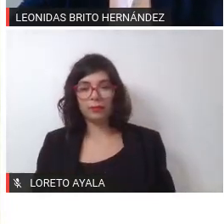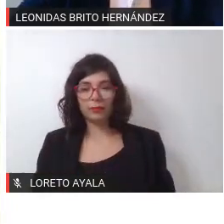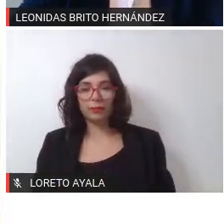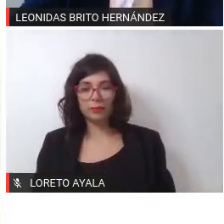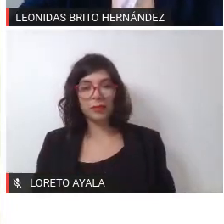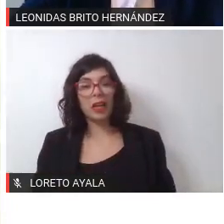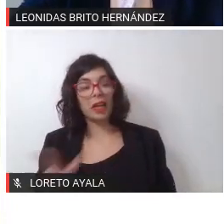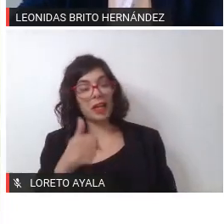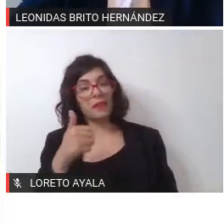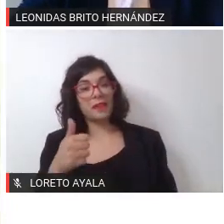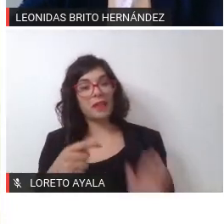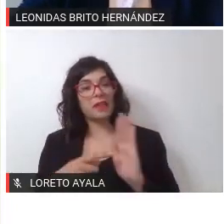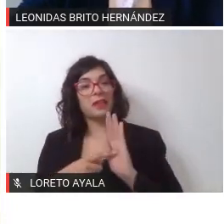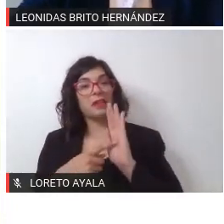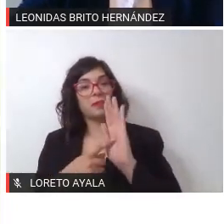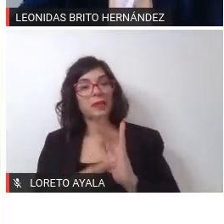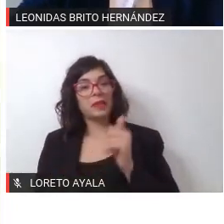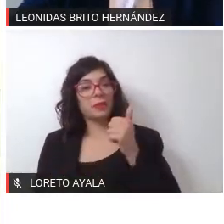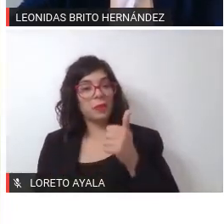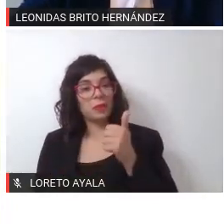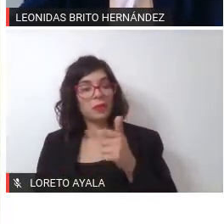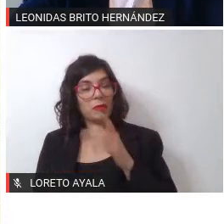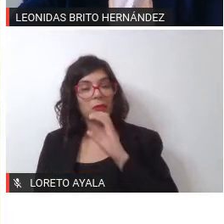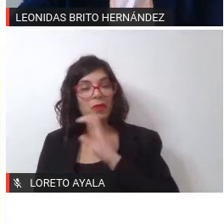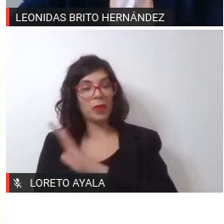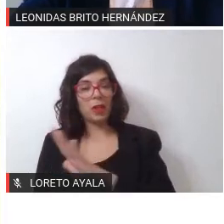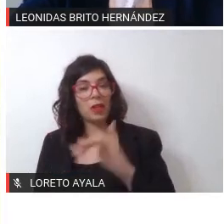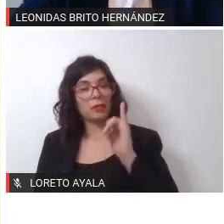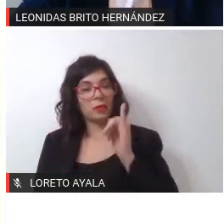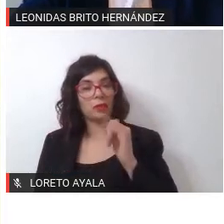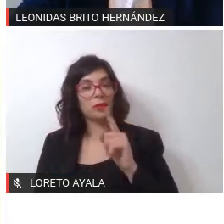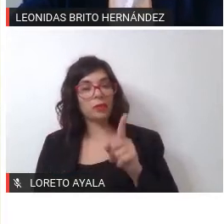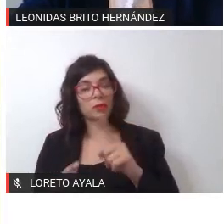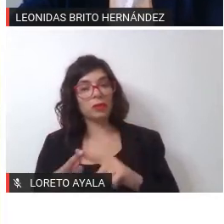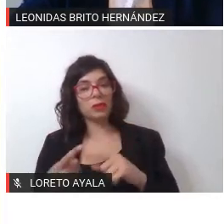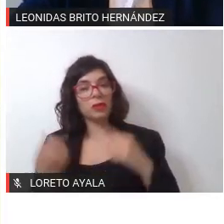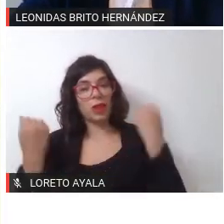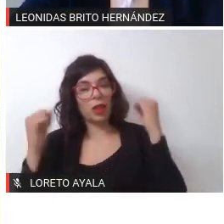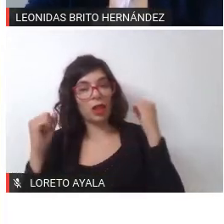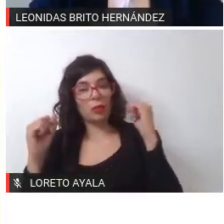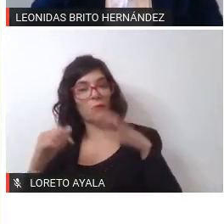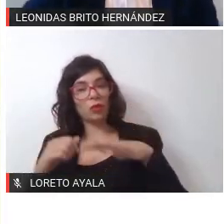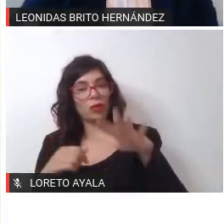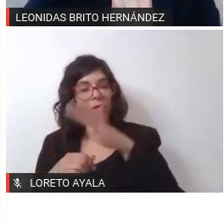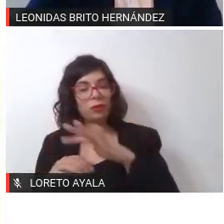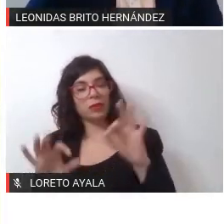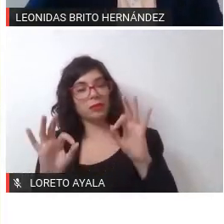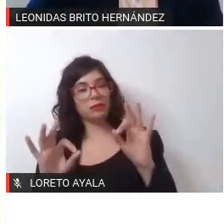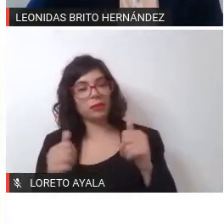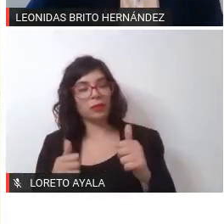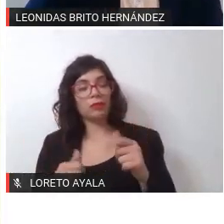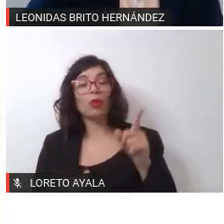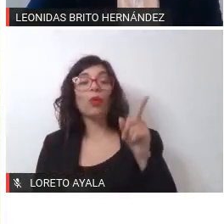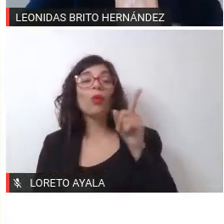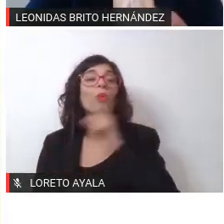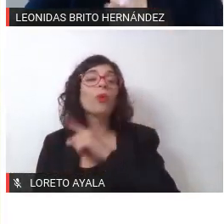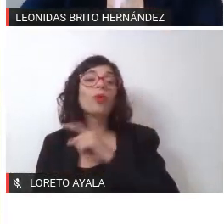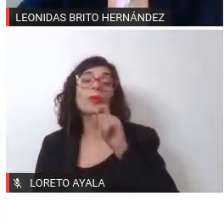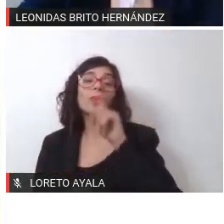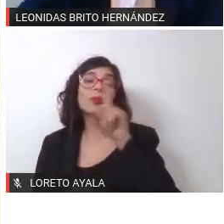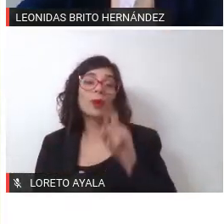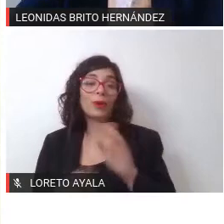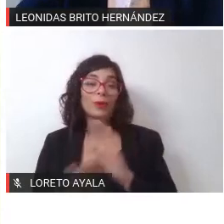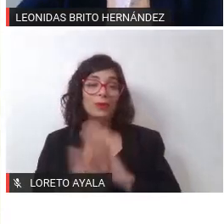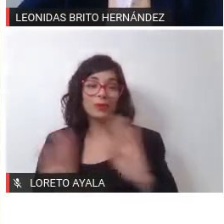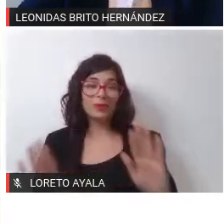bien representado ahí el ámbito rural por los deportistas de la zona, así que excelente. Una última pregunta, estimado,